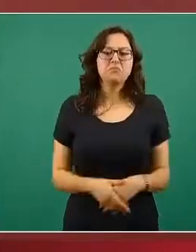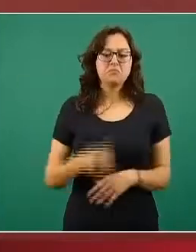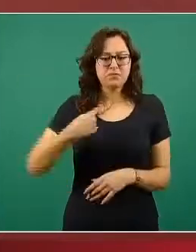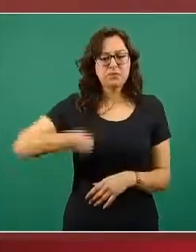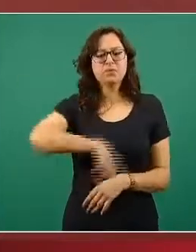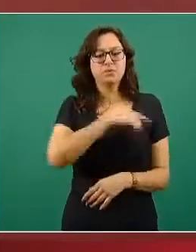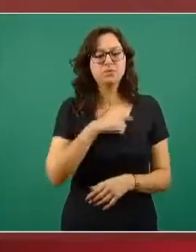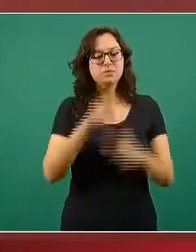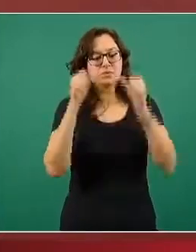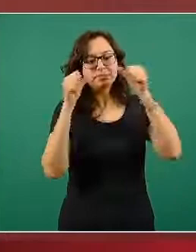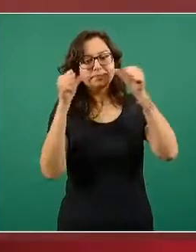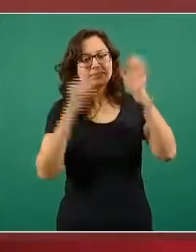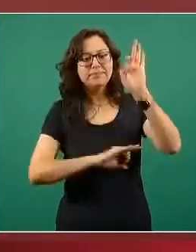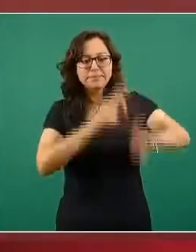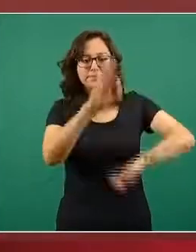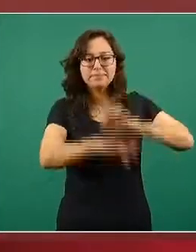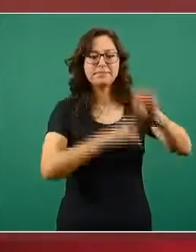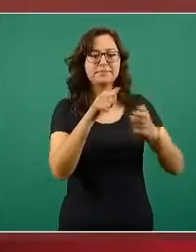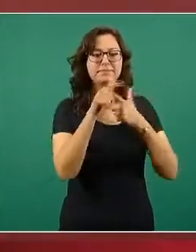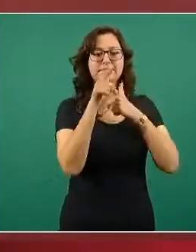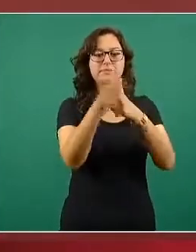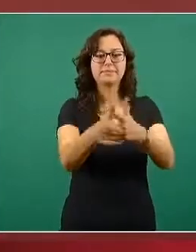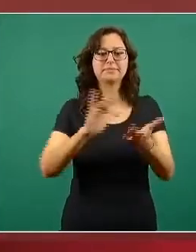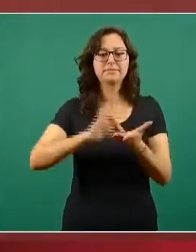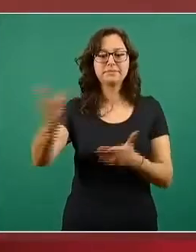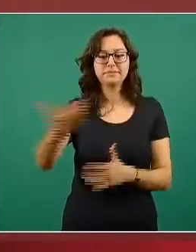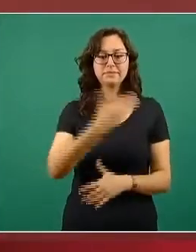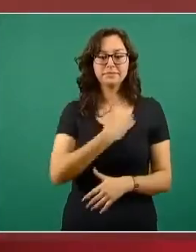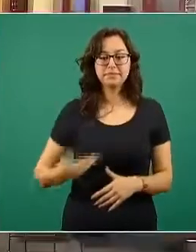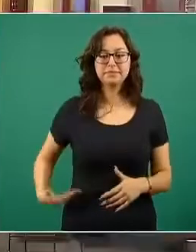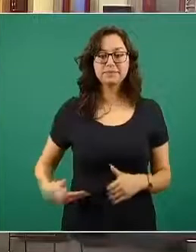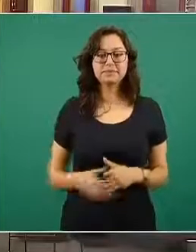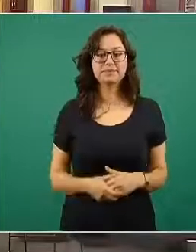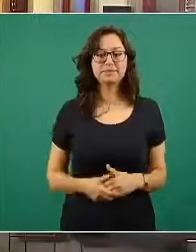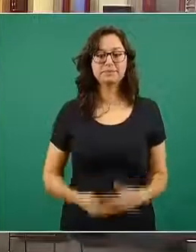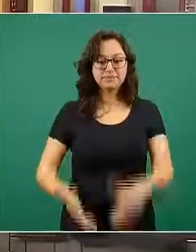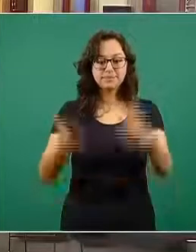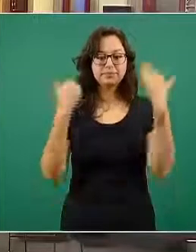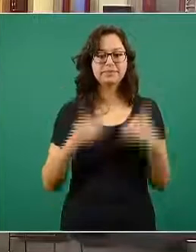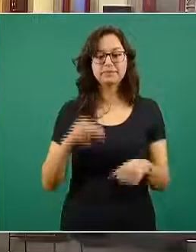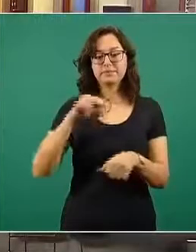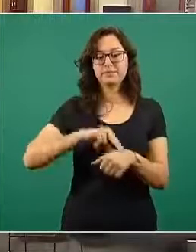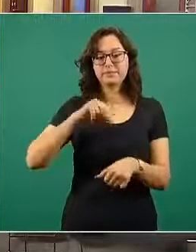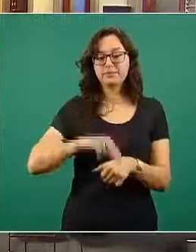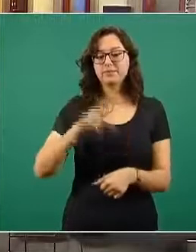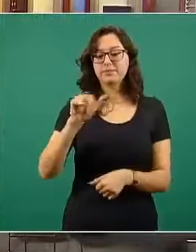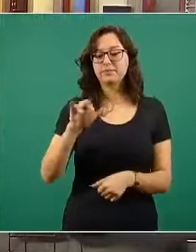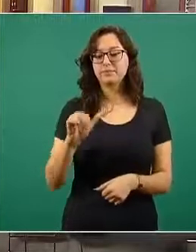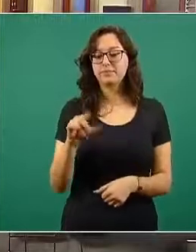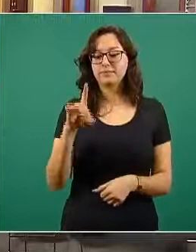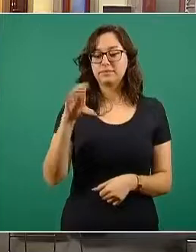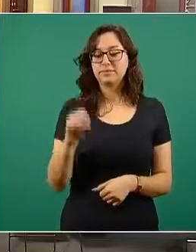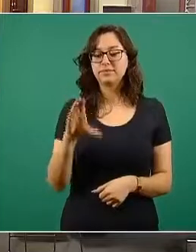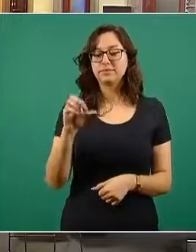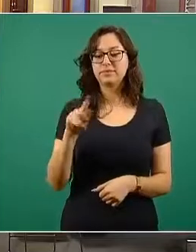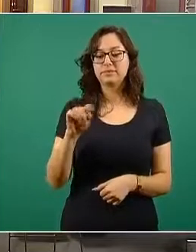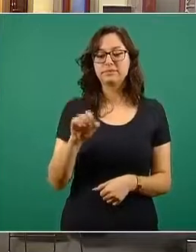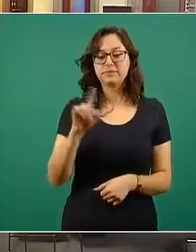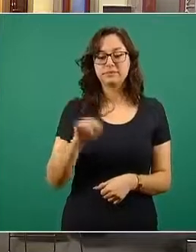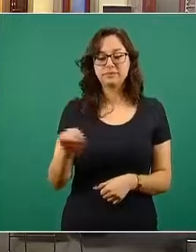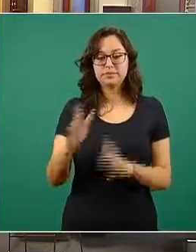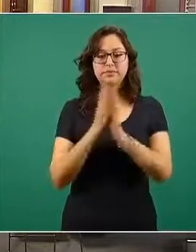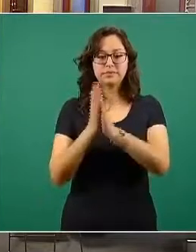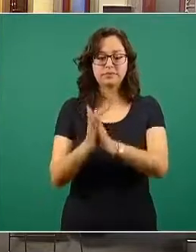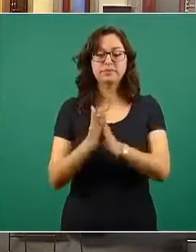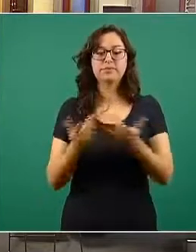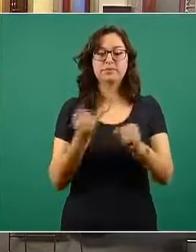de su buena recuperación. Gracias, presidente. Le pasamos la palabra al doctor Ricardo Cortés. Doctor Cortés, si es tan amable de presentar el